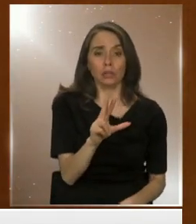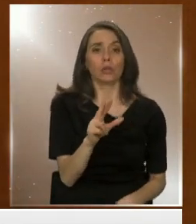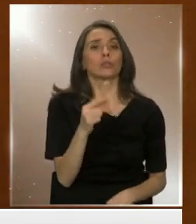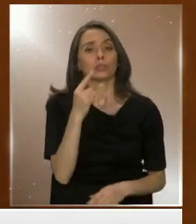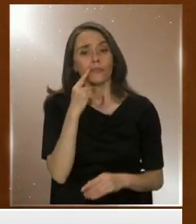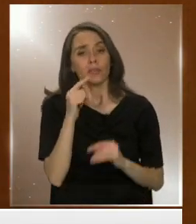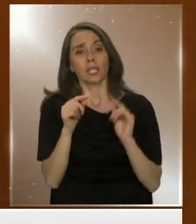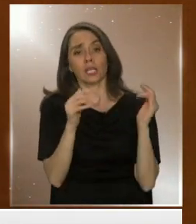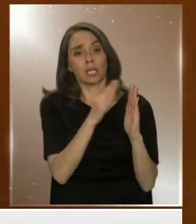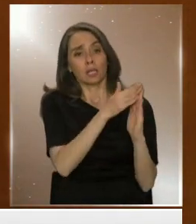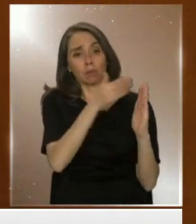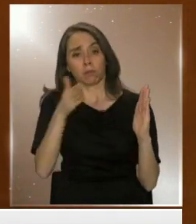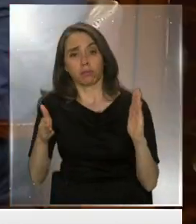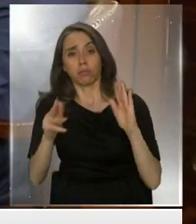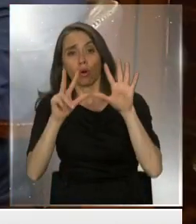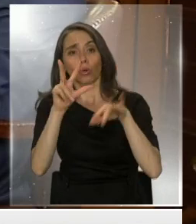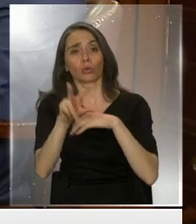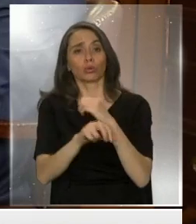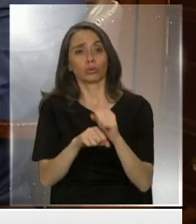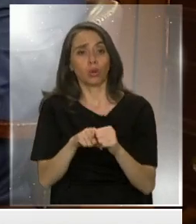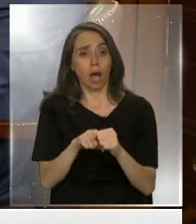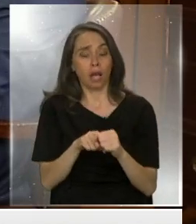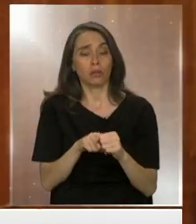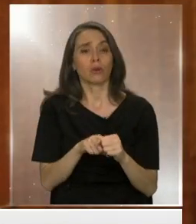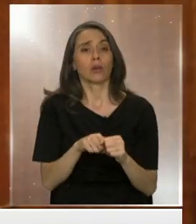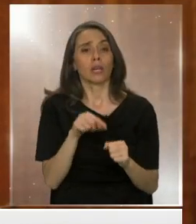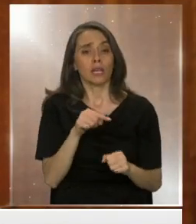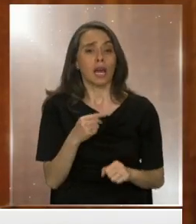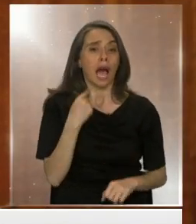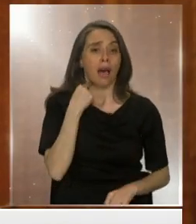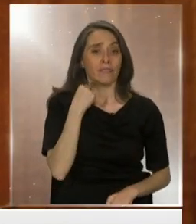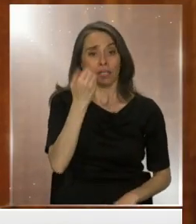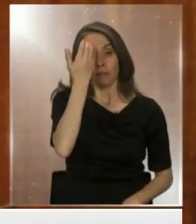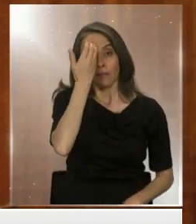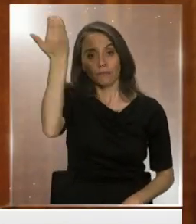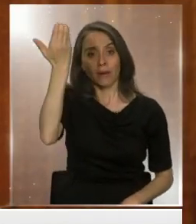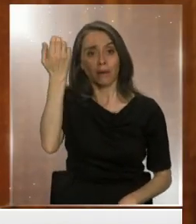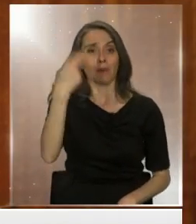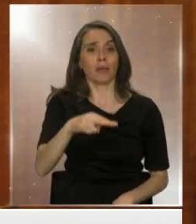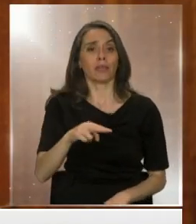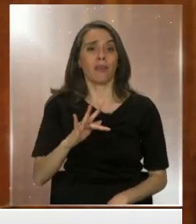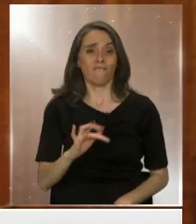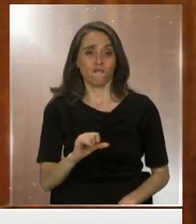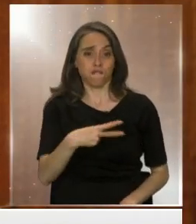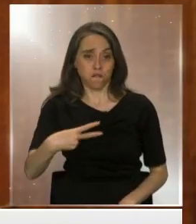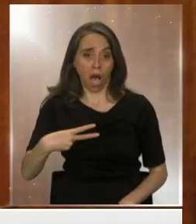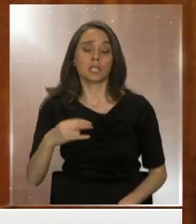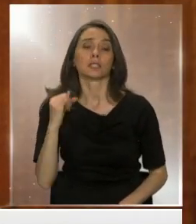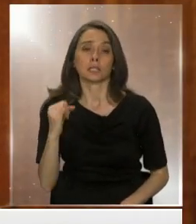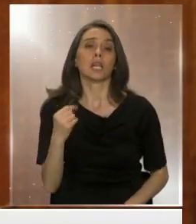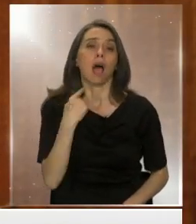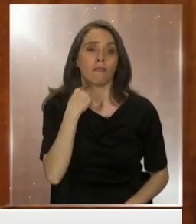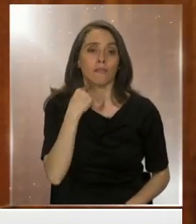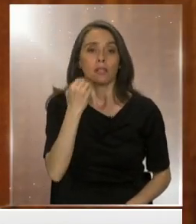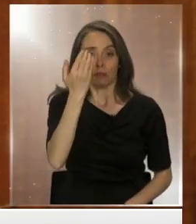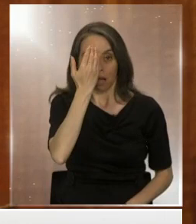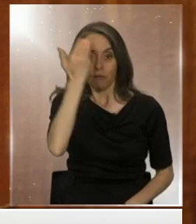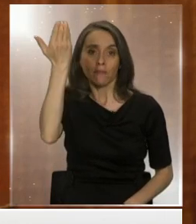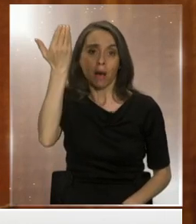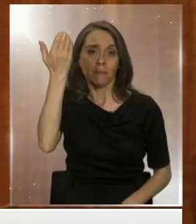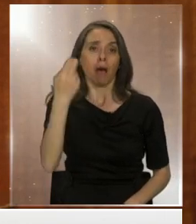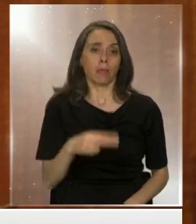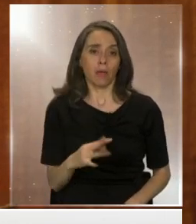afecta al prestigio que siempre ha tenido la institución efectivamente esto afecta al prestigio la institución pero